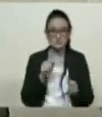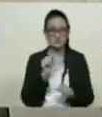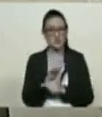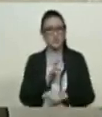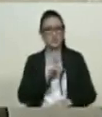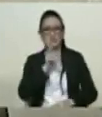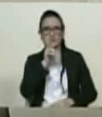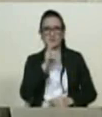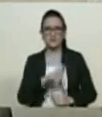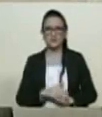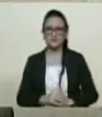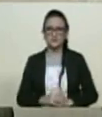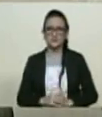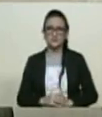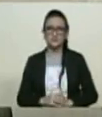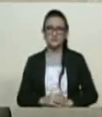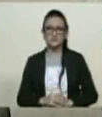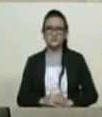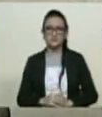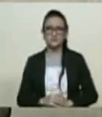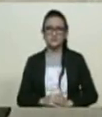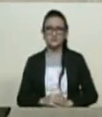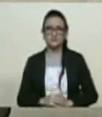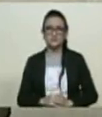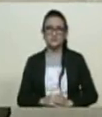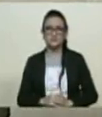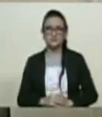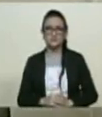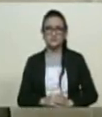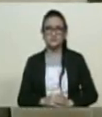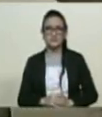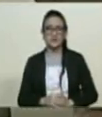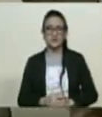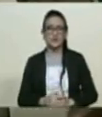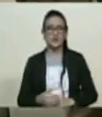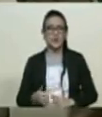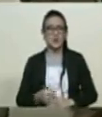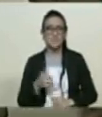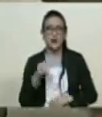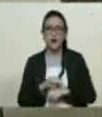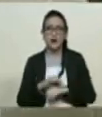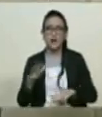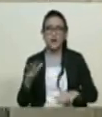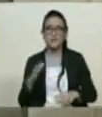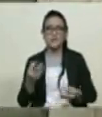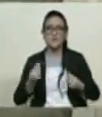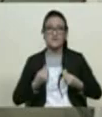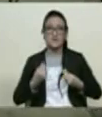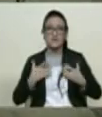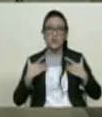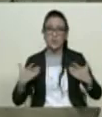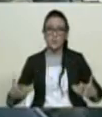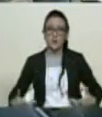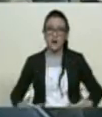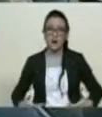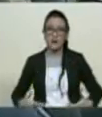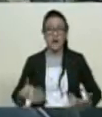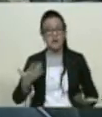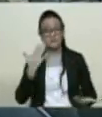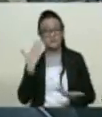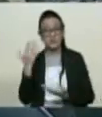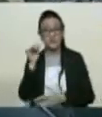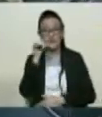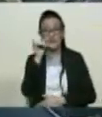e incluso lo más irreparable posible, la vida humana. Ah, mira,